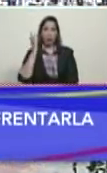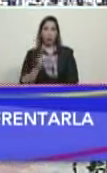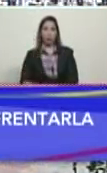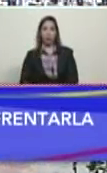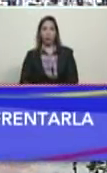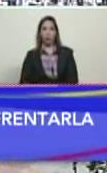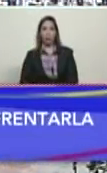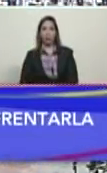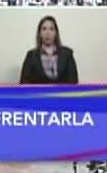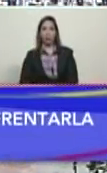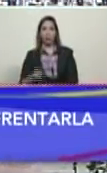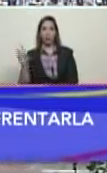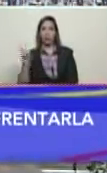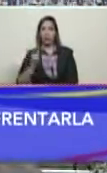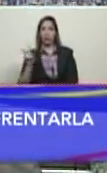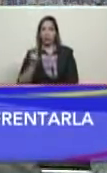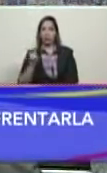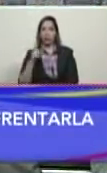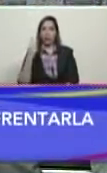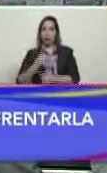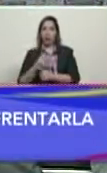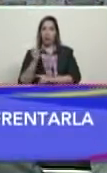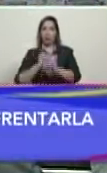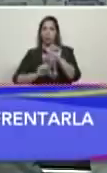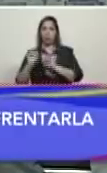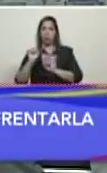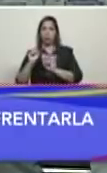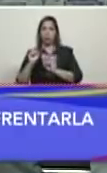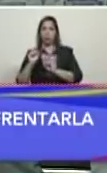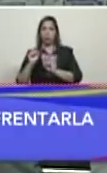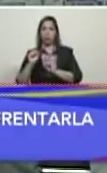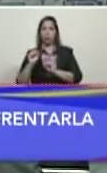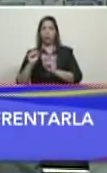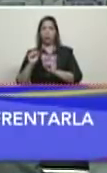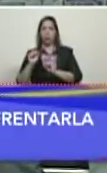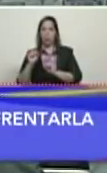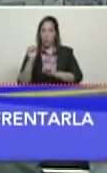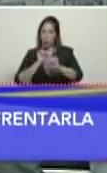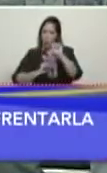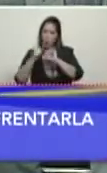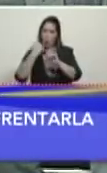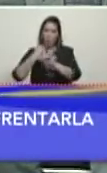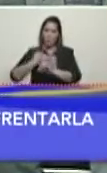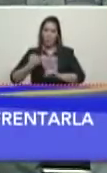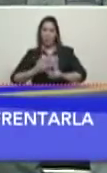Venezuela está en el ojo del huracán de un combate por la dignidad,